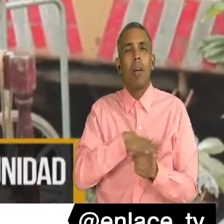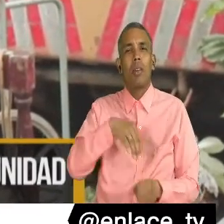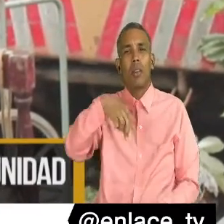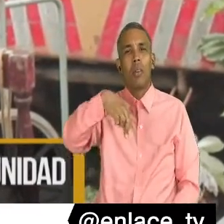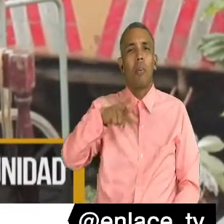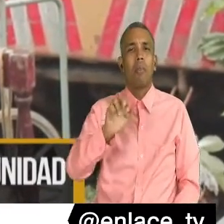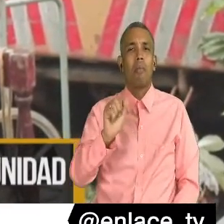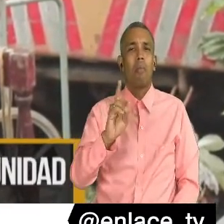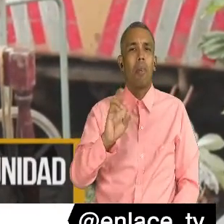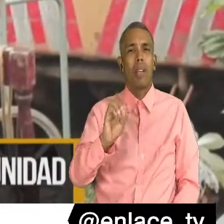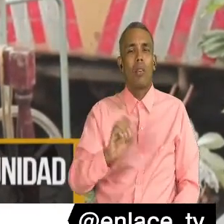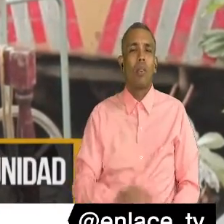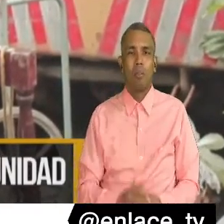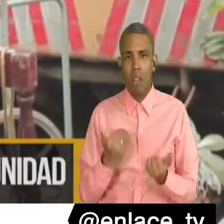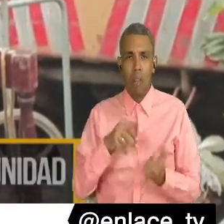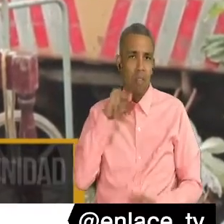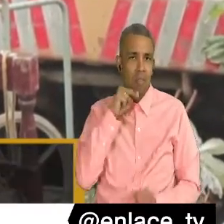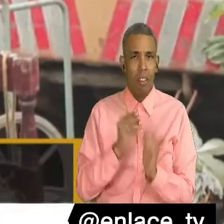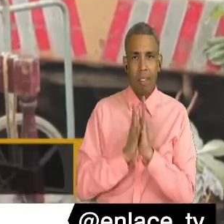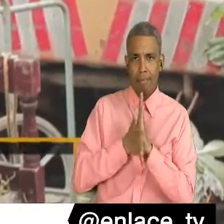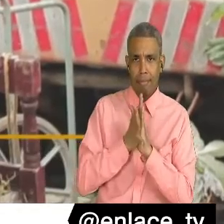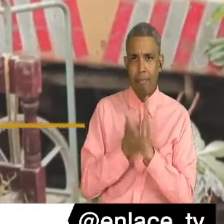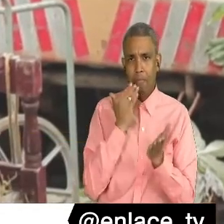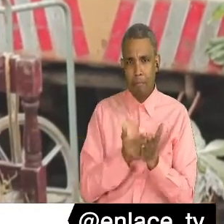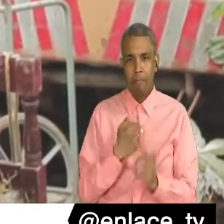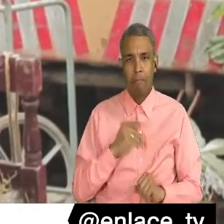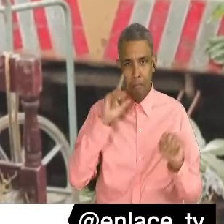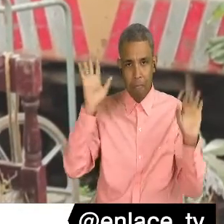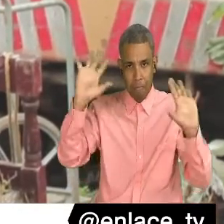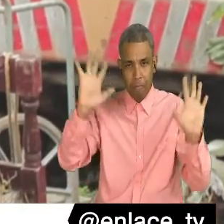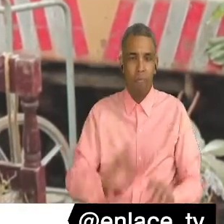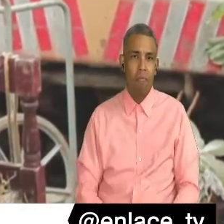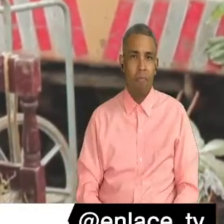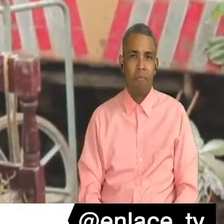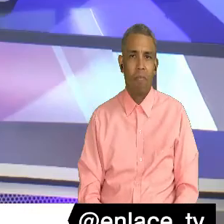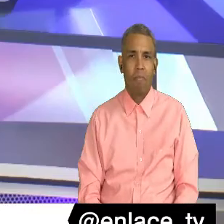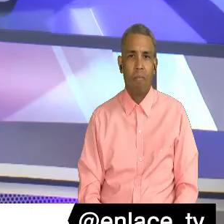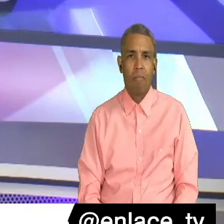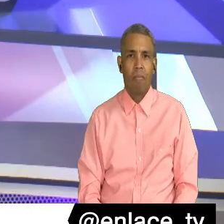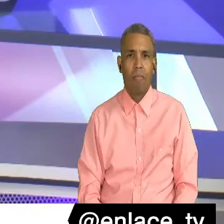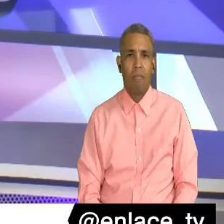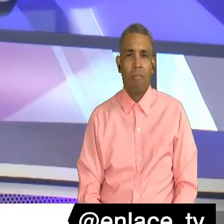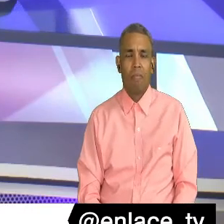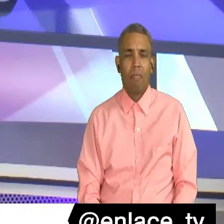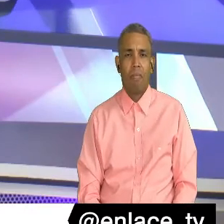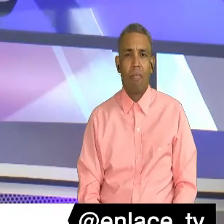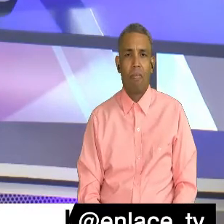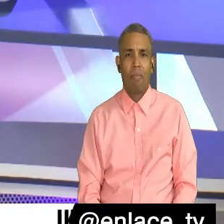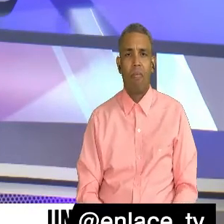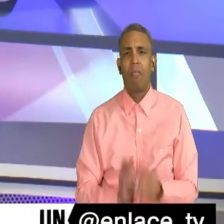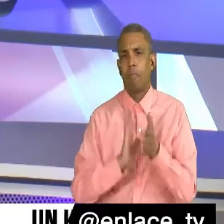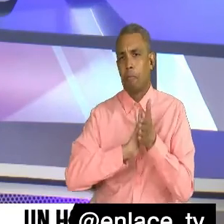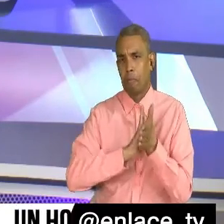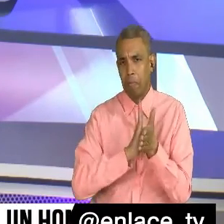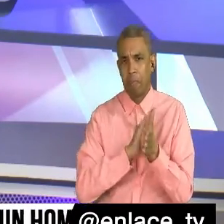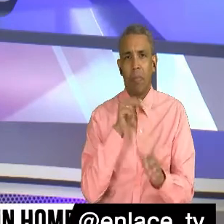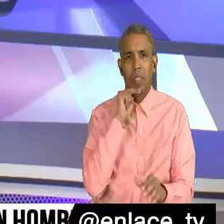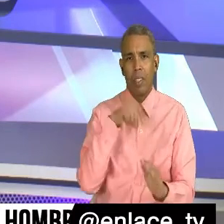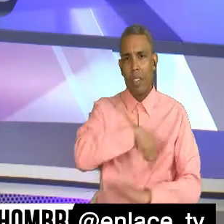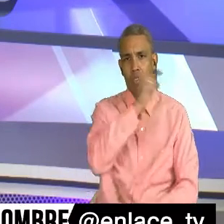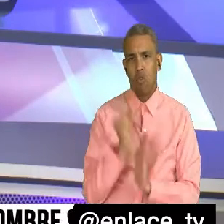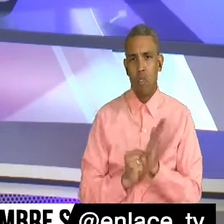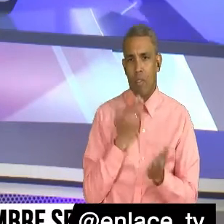Bermeja. Este es un informe de Neila Cosio para Enlace Noticias, con la cámara de Luis Ángel Flores Uribe. Completo informe, Neila, muchísimas gracias. Y